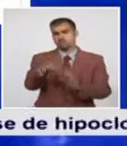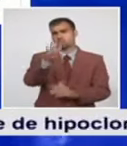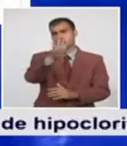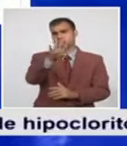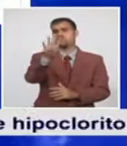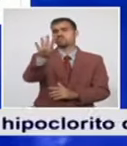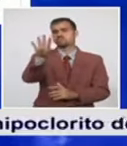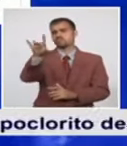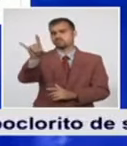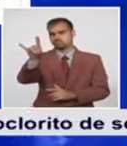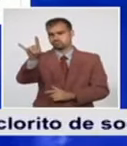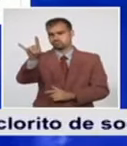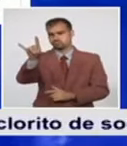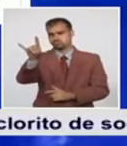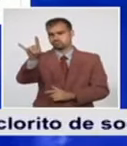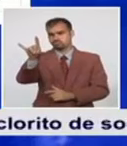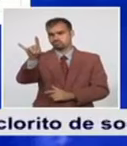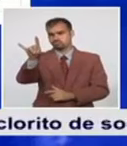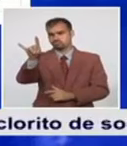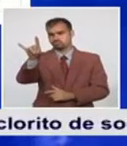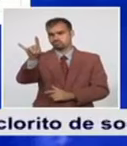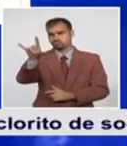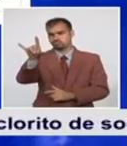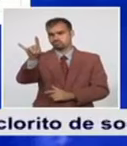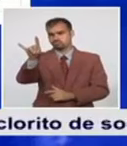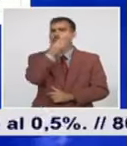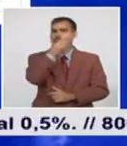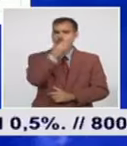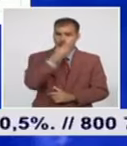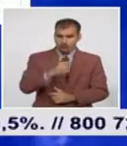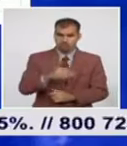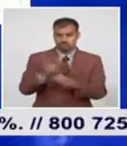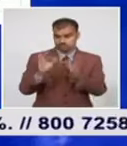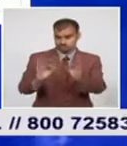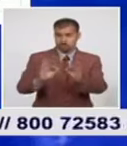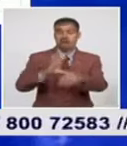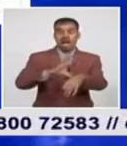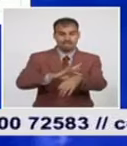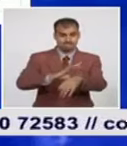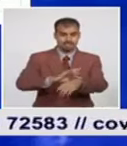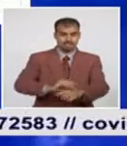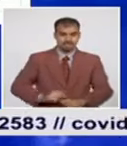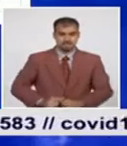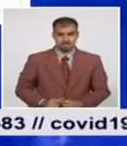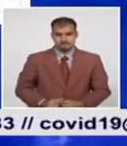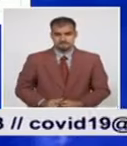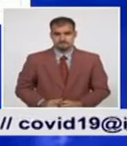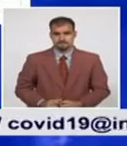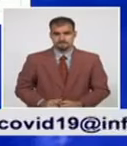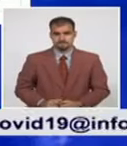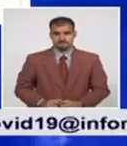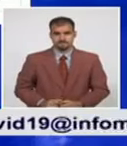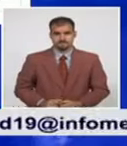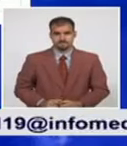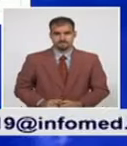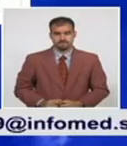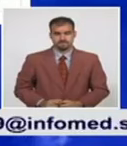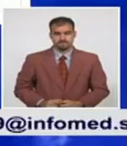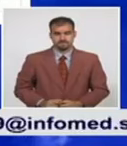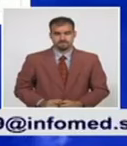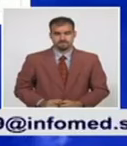4.449 niños, jóvenes, adolescentes en este grupo de edad y se promedió la elevada cifra